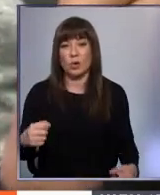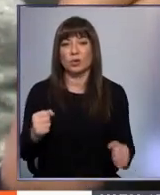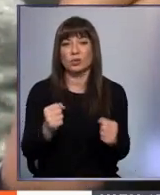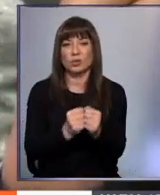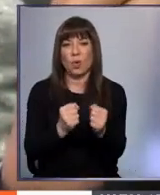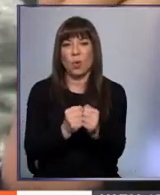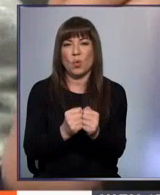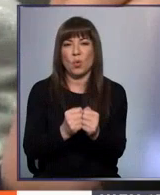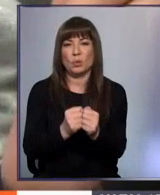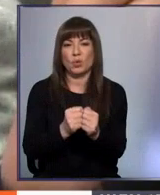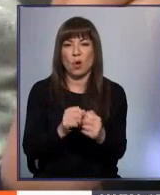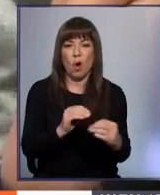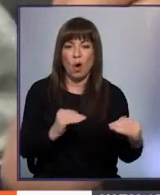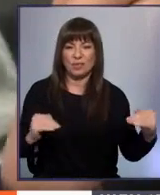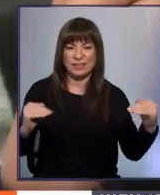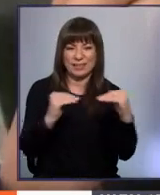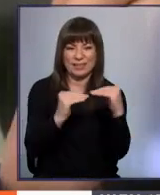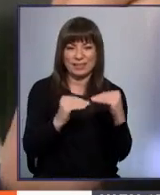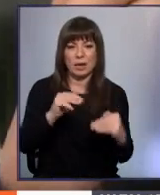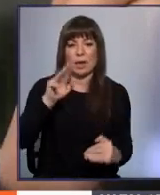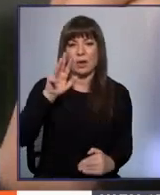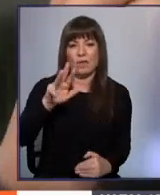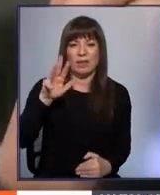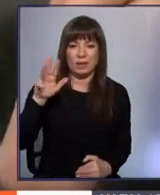de coincidencia de